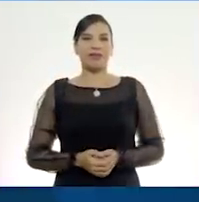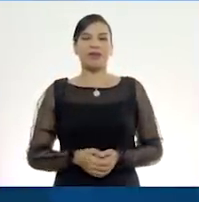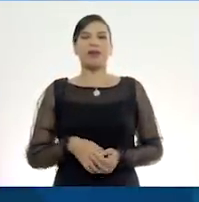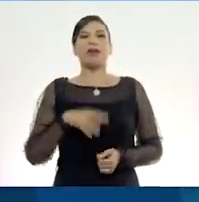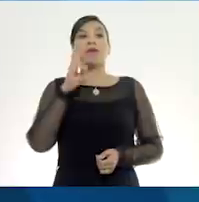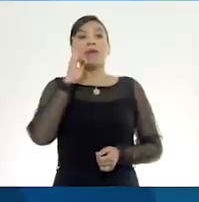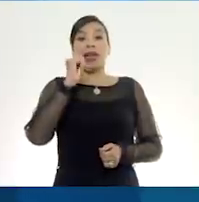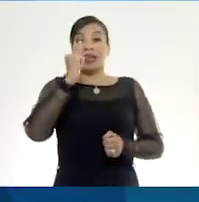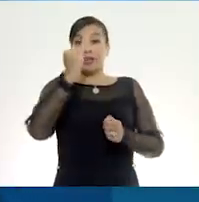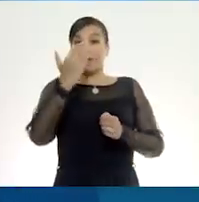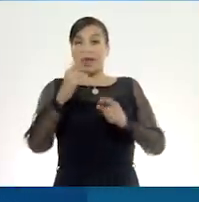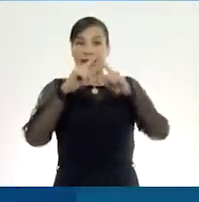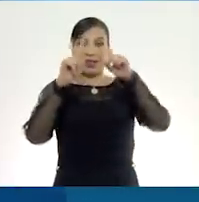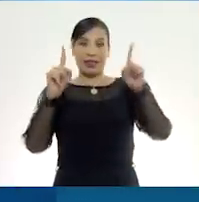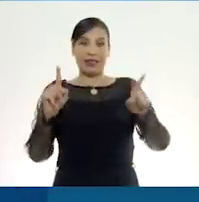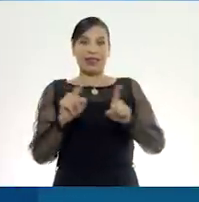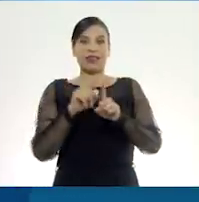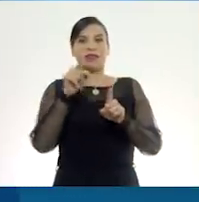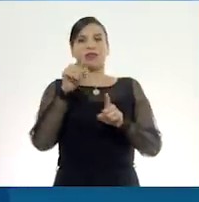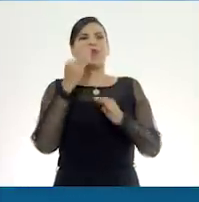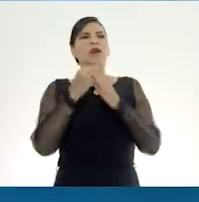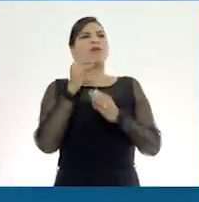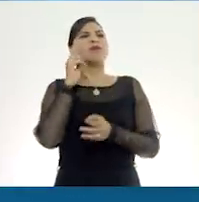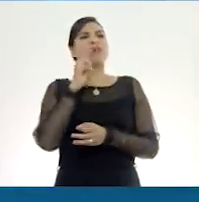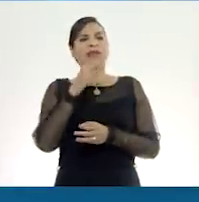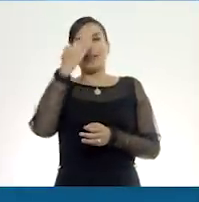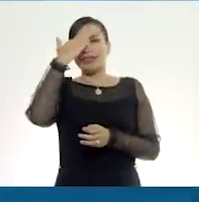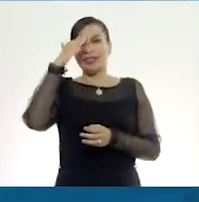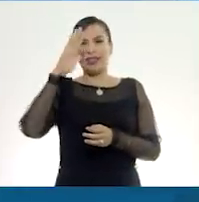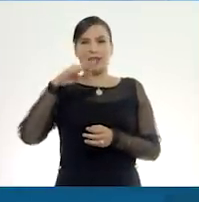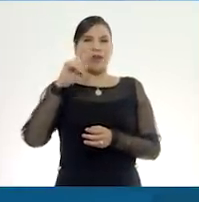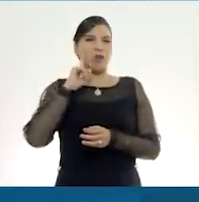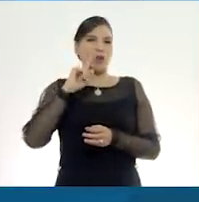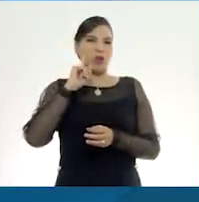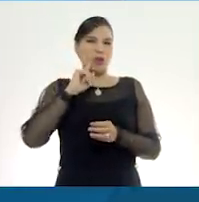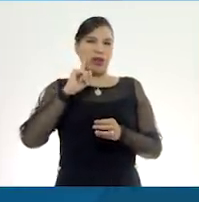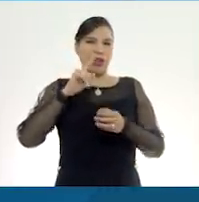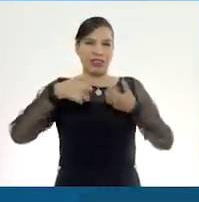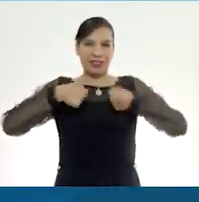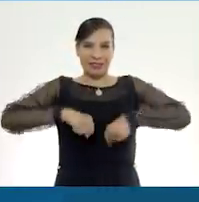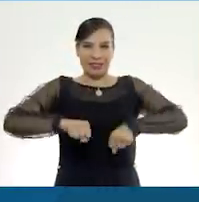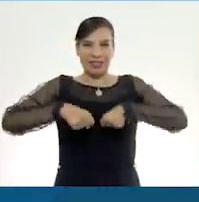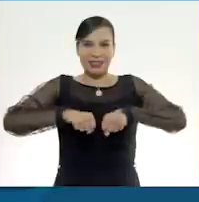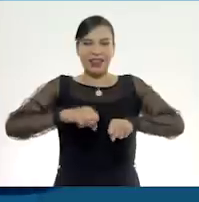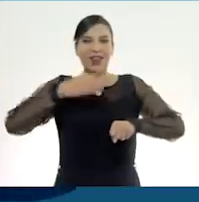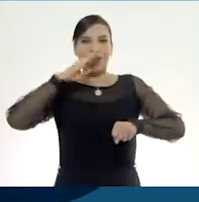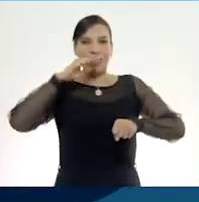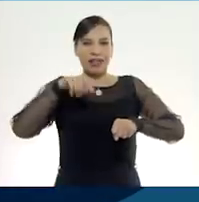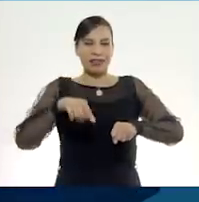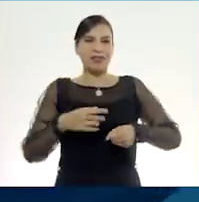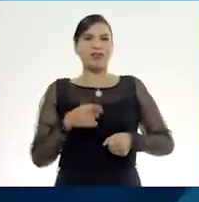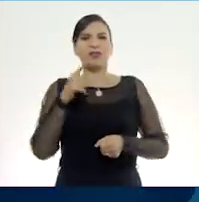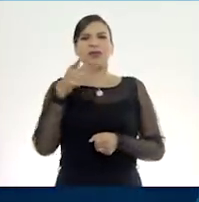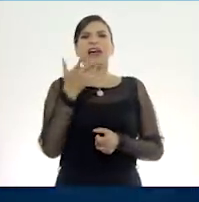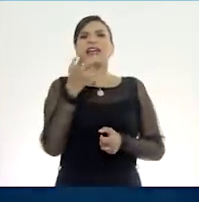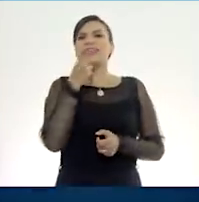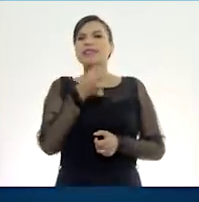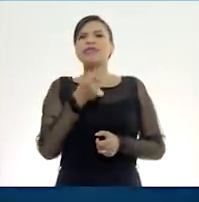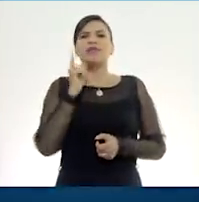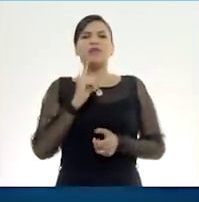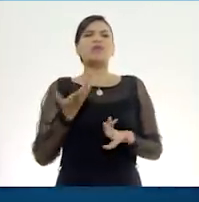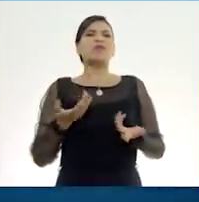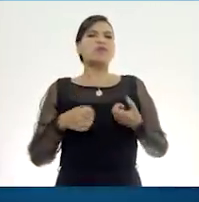la imagen. ¿Qué te parece si tú eres ahorita la señora que está moliendo con el maíz? Ok. ¿Sí? ¿Qué diría esa señora?